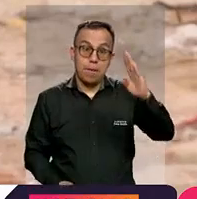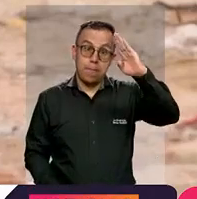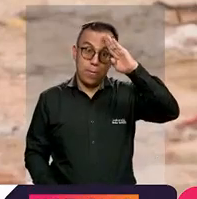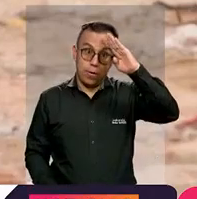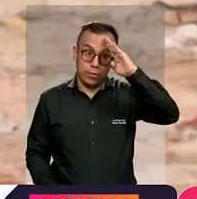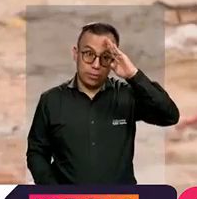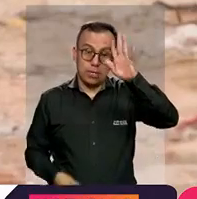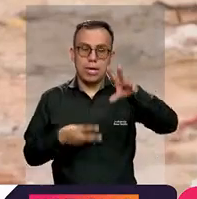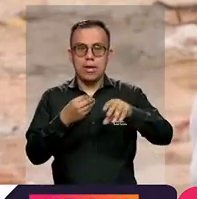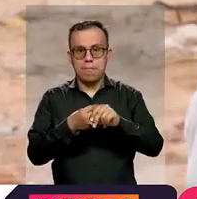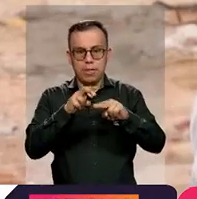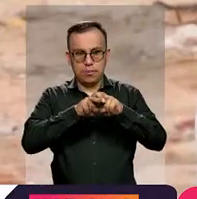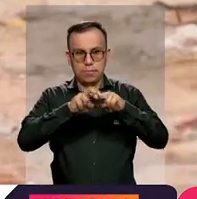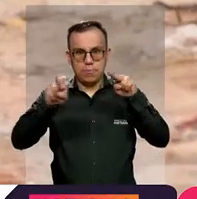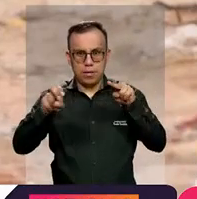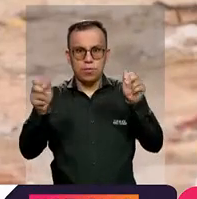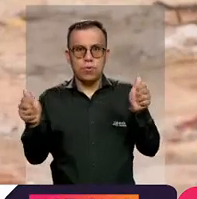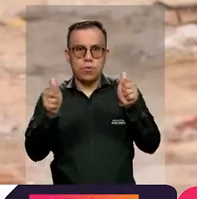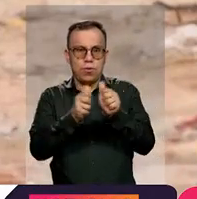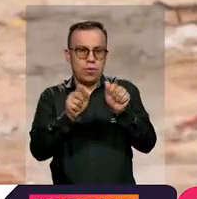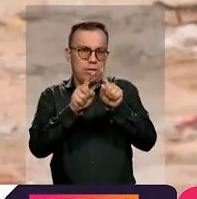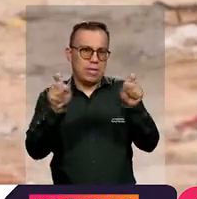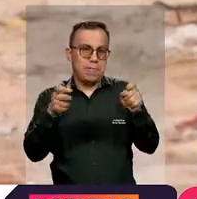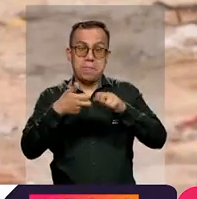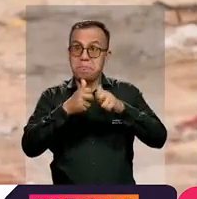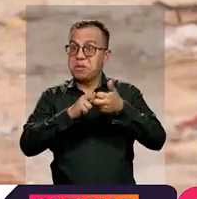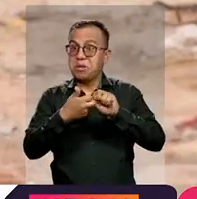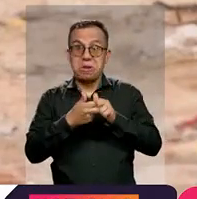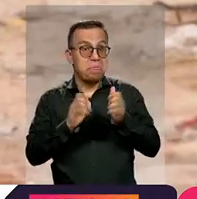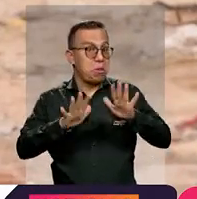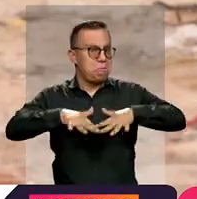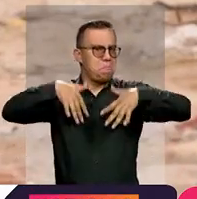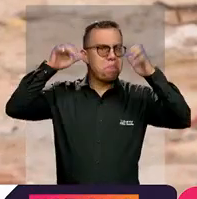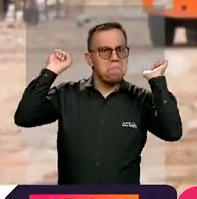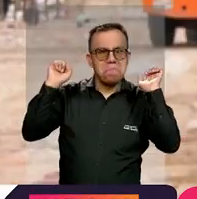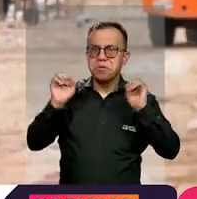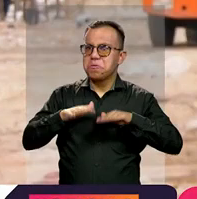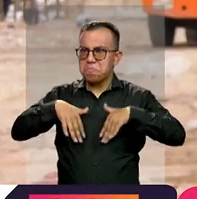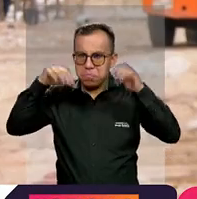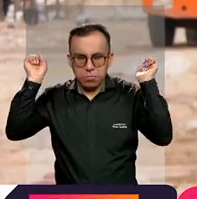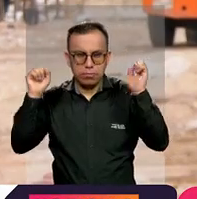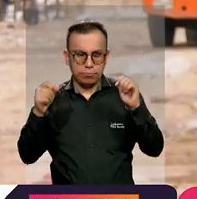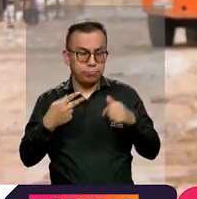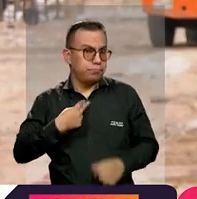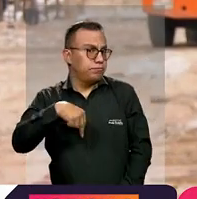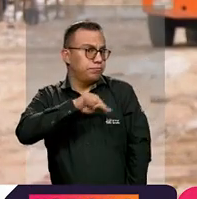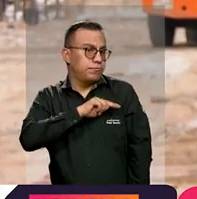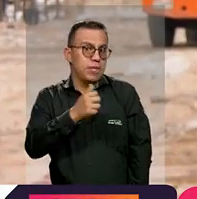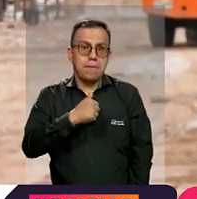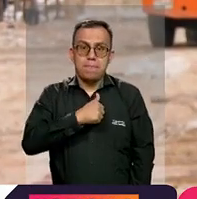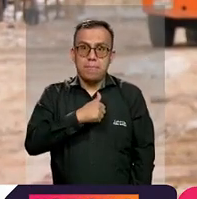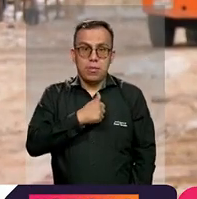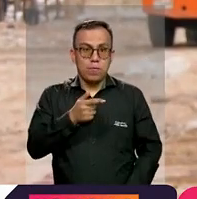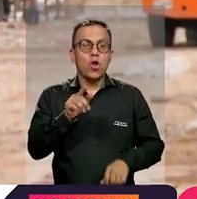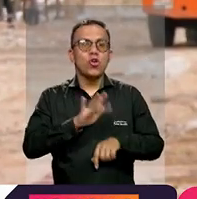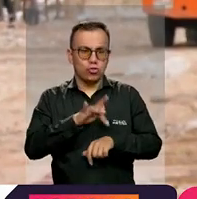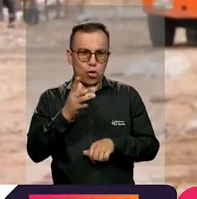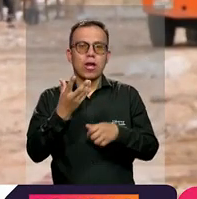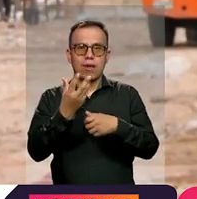policía y del Metro frente a este problema y ellos nos abandonaron totalmente. Nos toca a nosotros mismos cuidarnos en